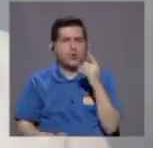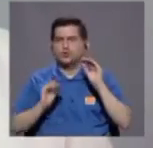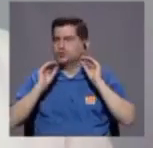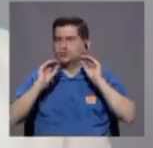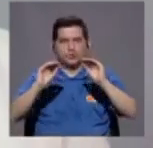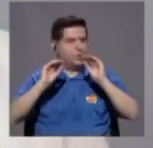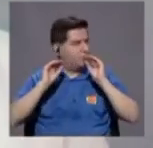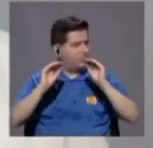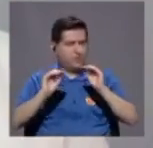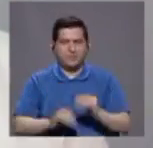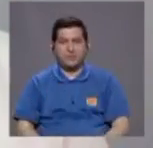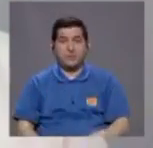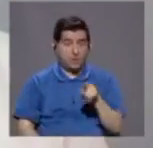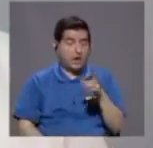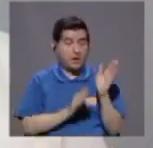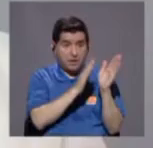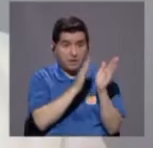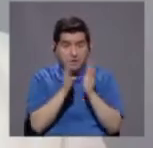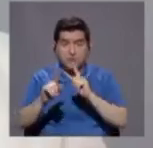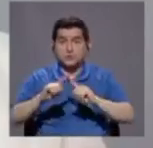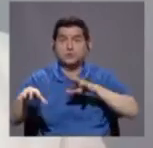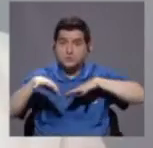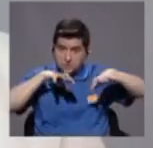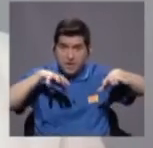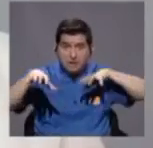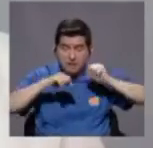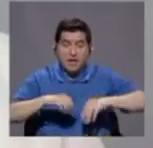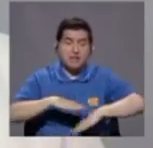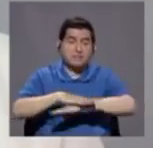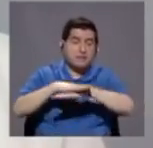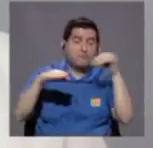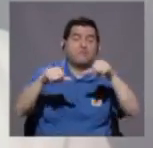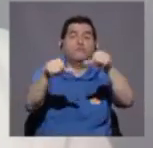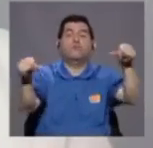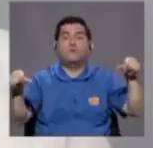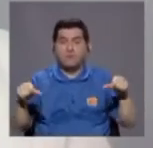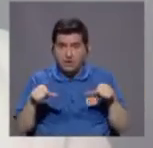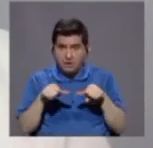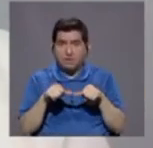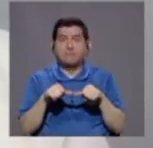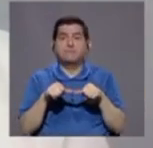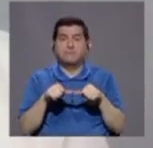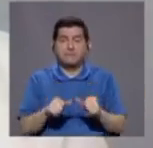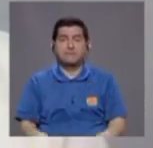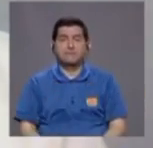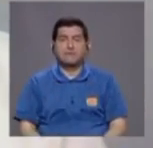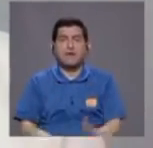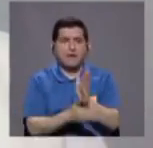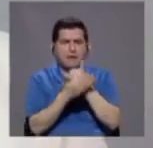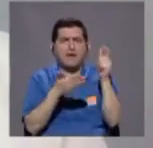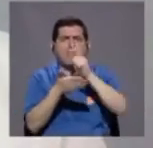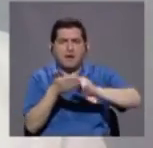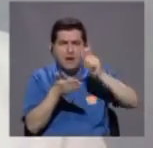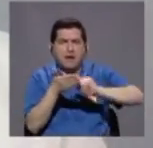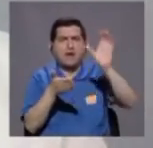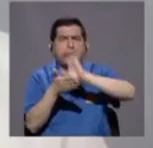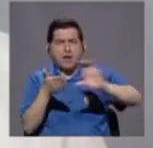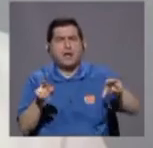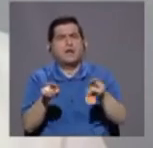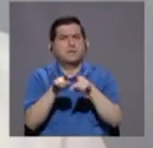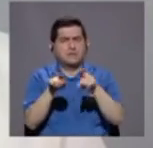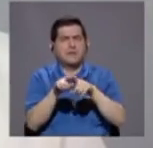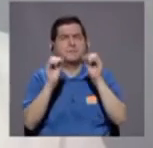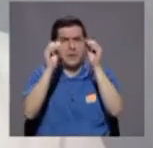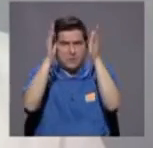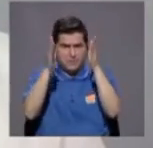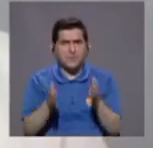decir, organizan toda una serie de actividades fuera de las aulas y en algunas escuelas y colegios también los